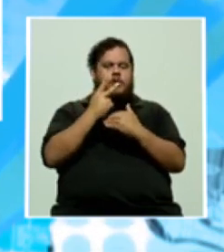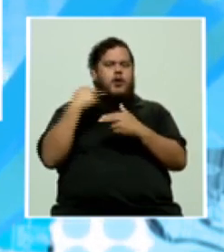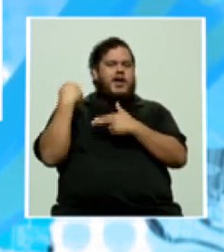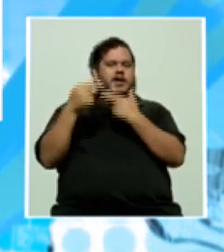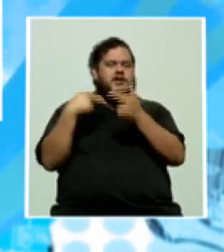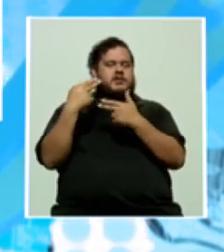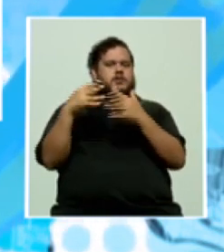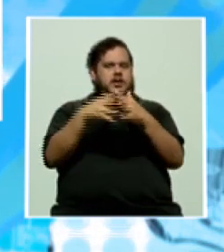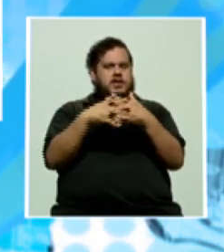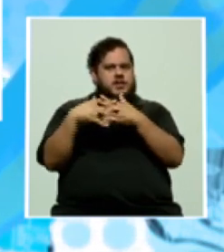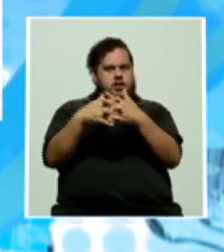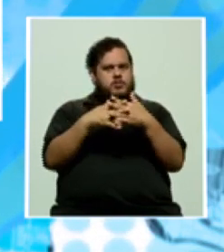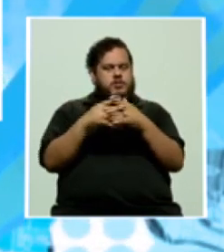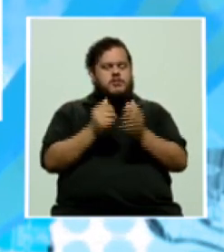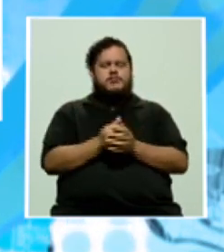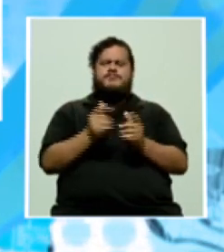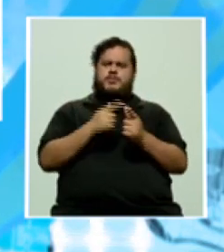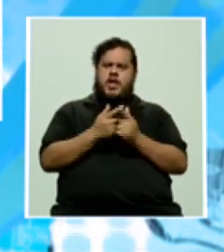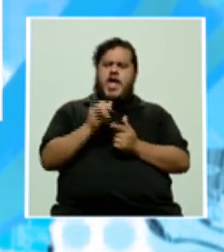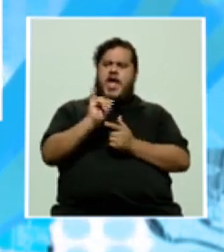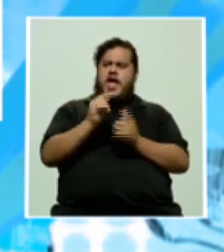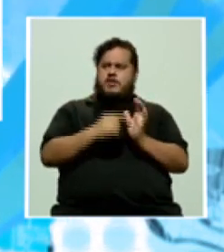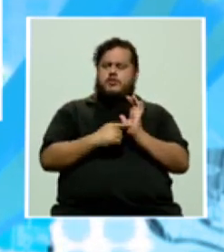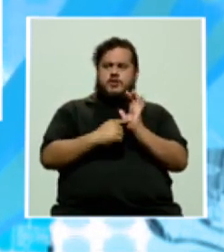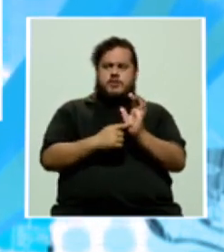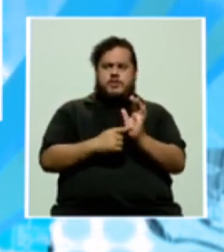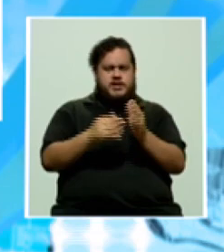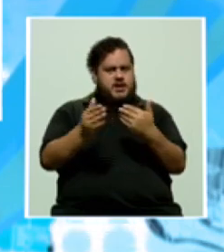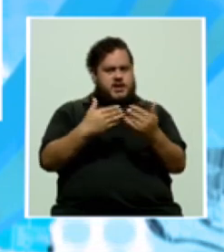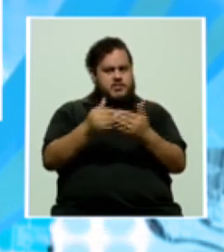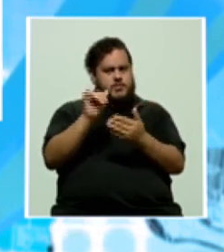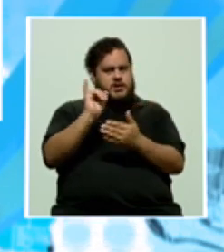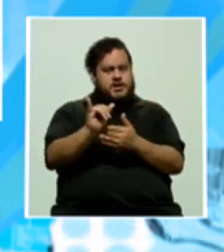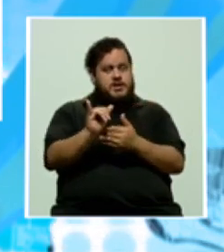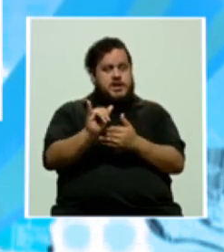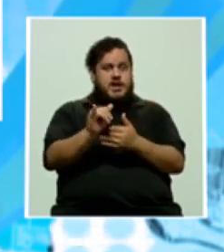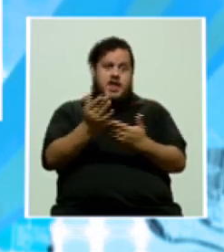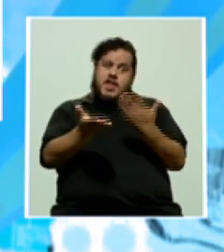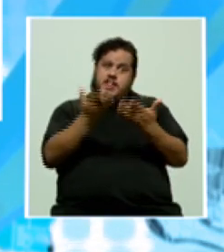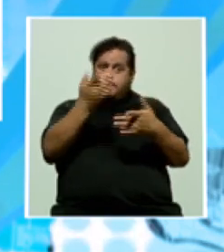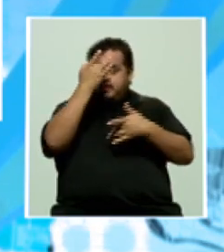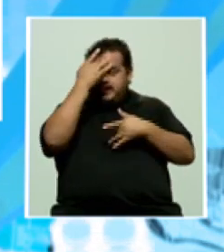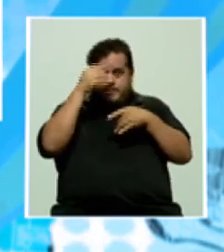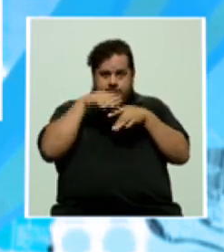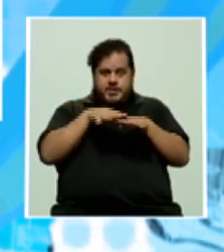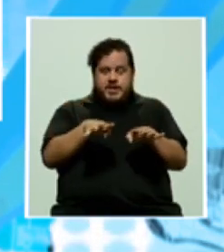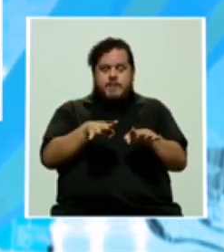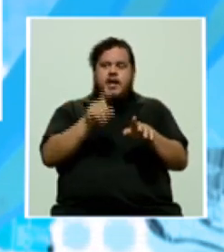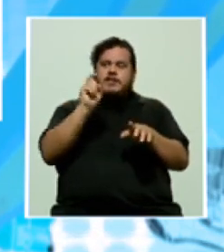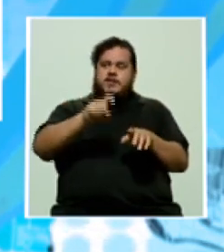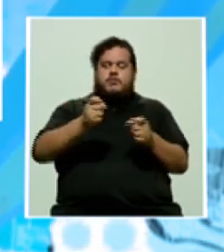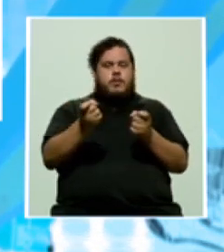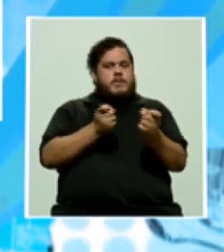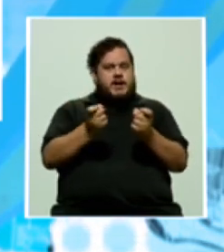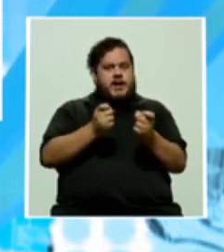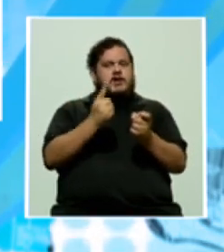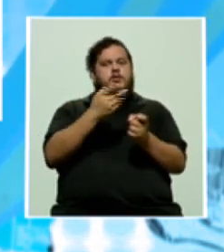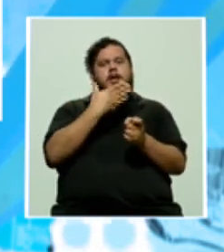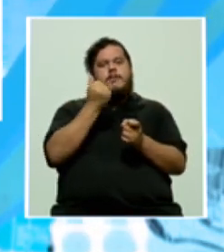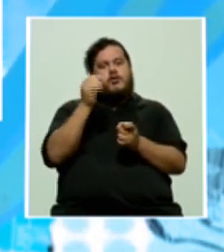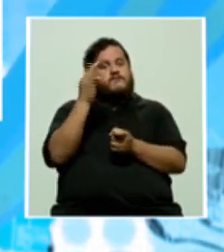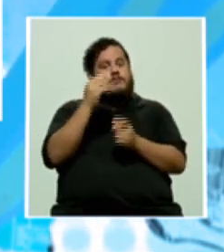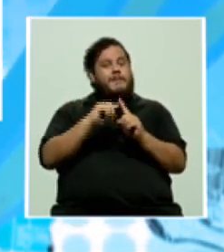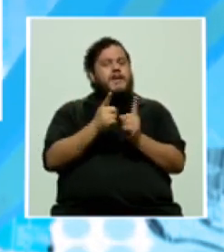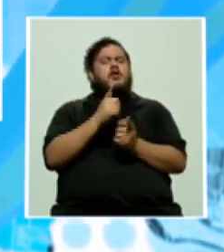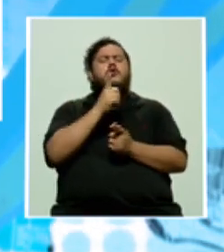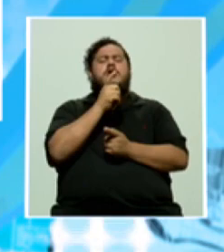Unidos. Entonces, eso nos demuestra que aún así, tal vez la pandemia se debió haber manejado de una mejor manera, pero ¿quién